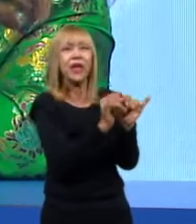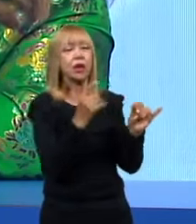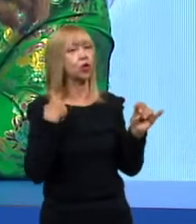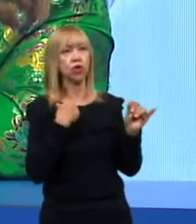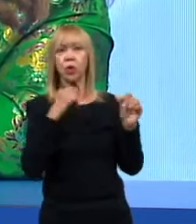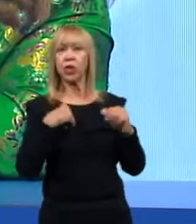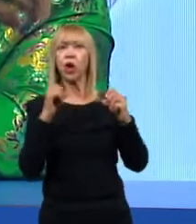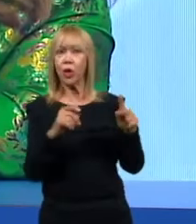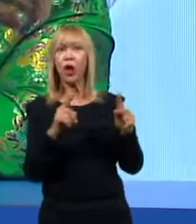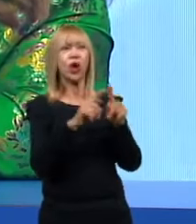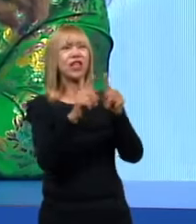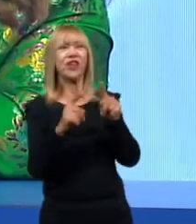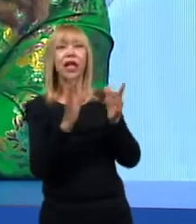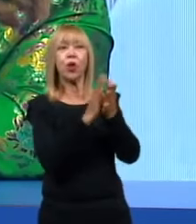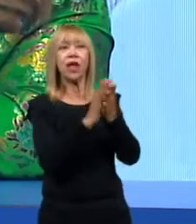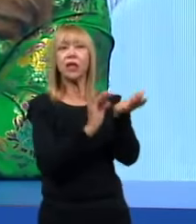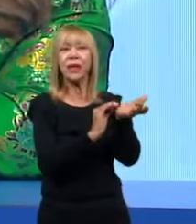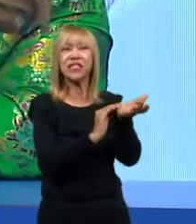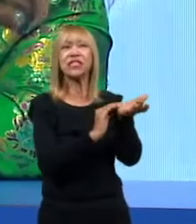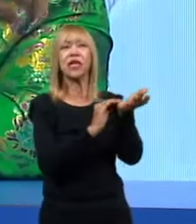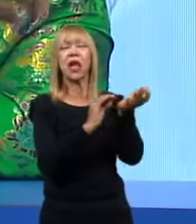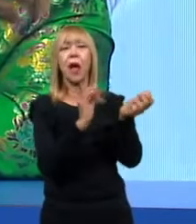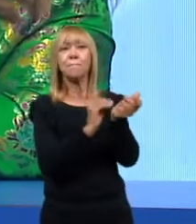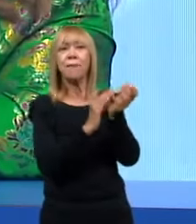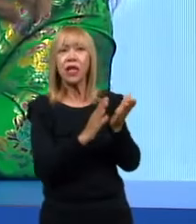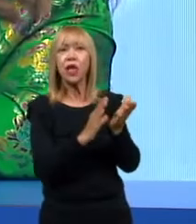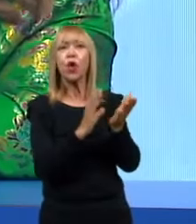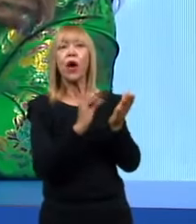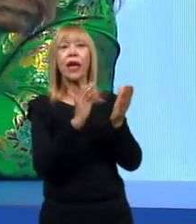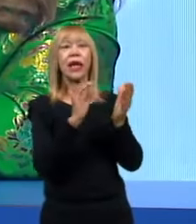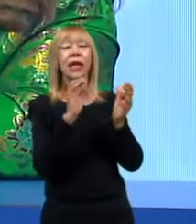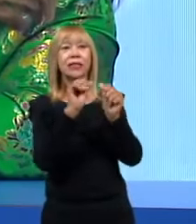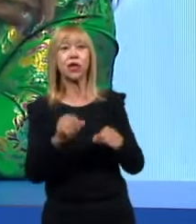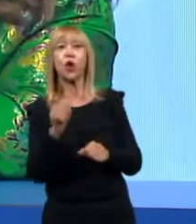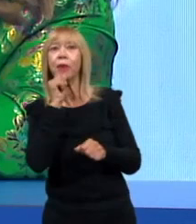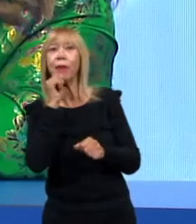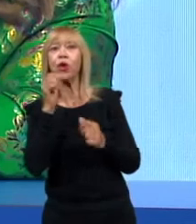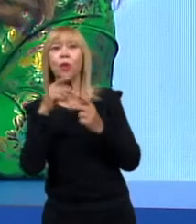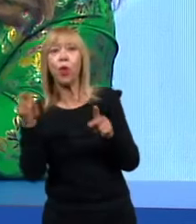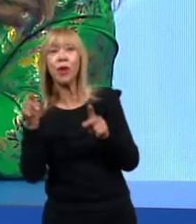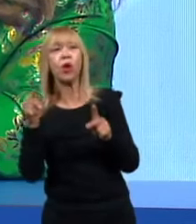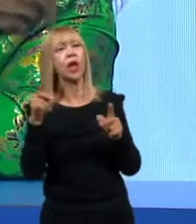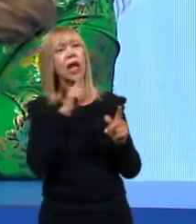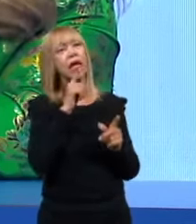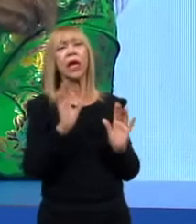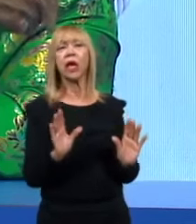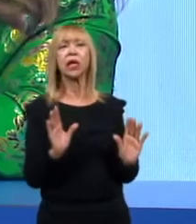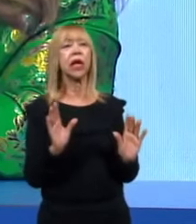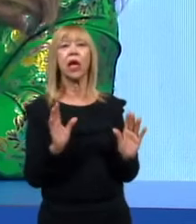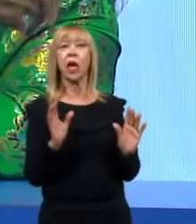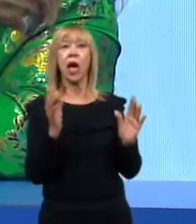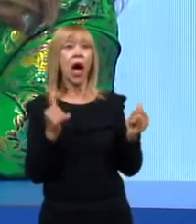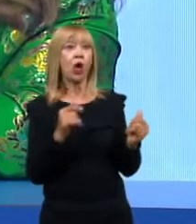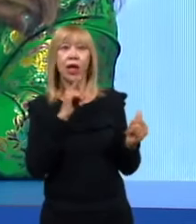tenido la oportunidad de trabajar con las distintas escuelas de medicina, médicos en el sector privado y público y la realidad es que podemos, ahora